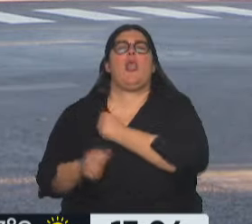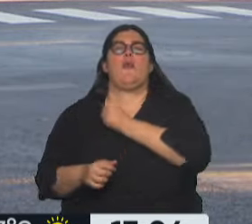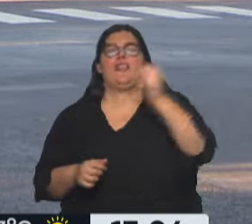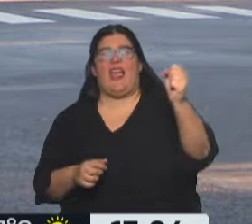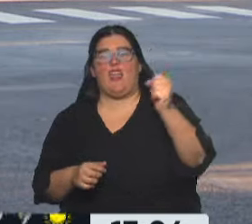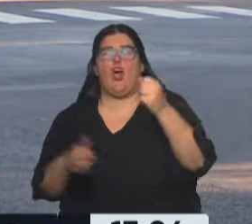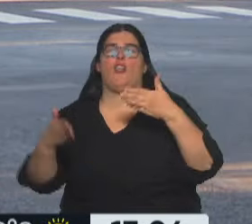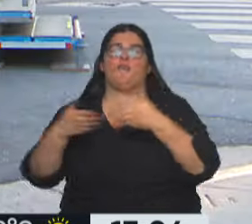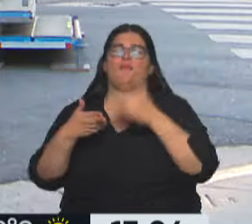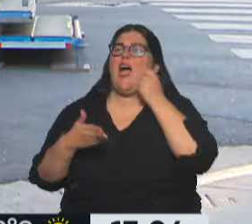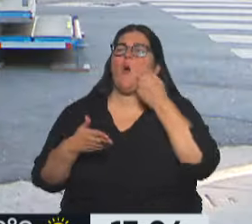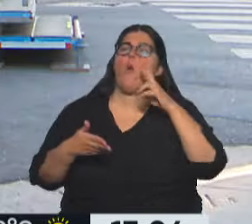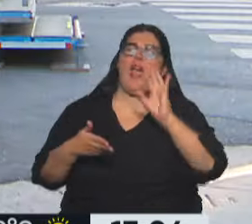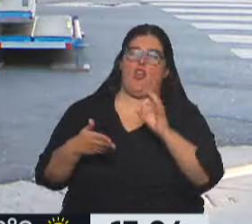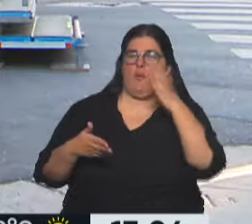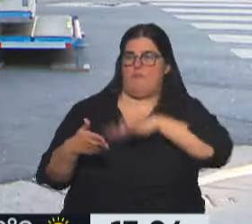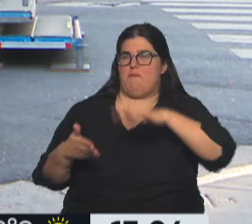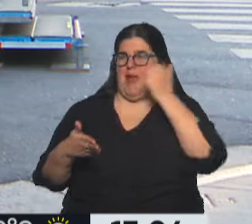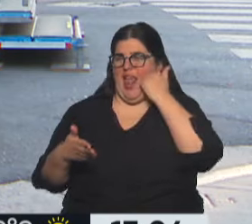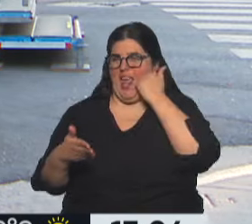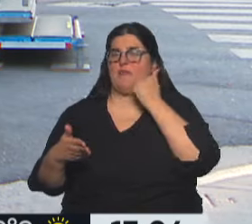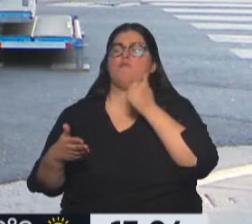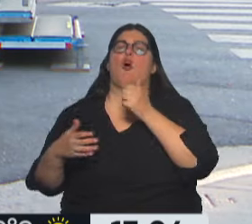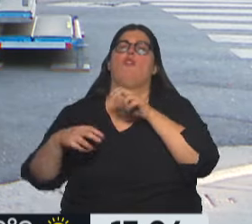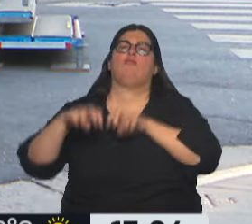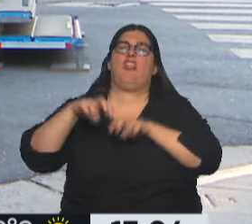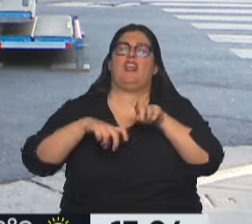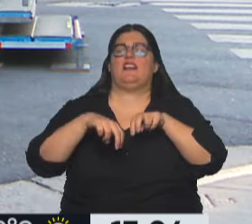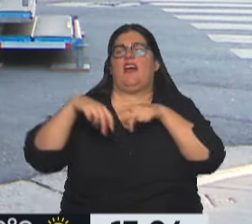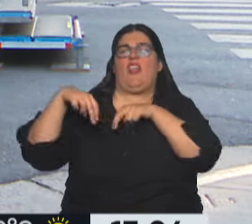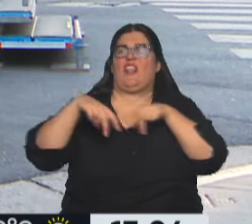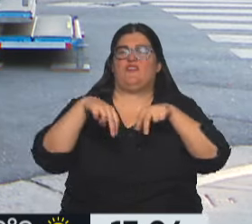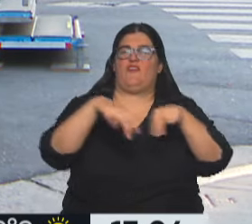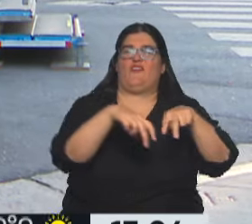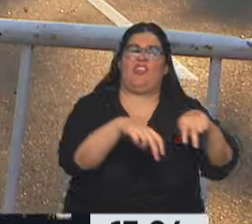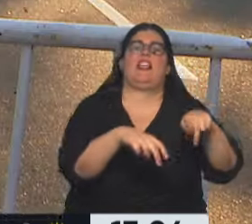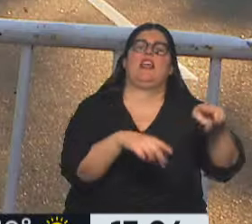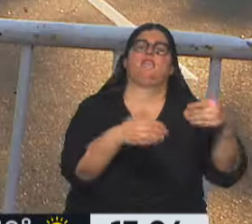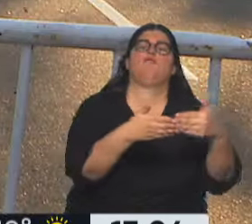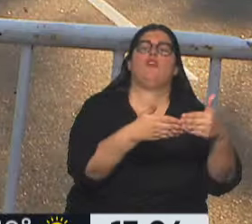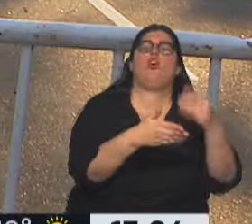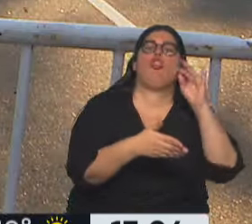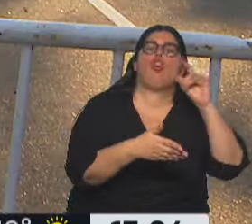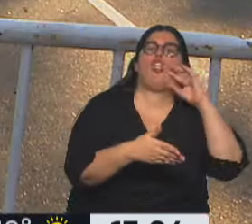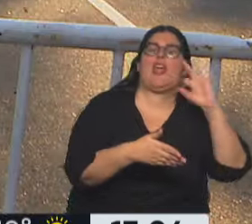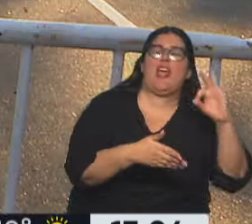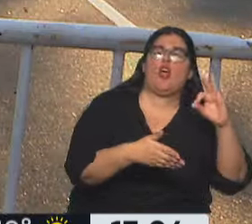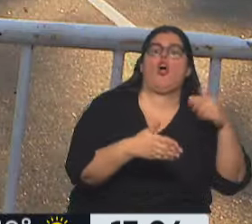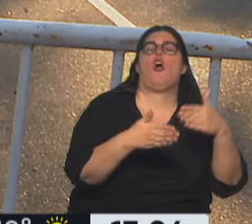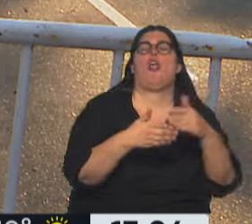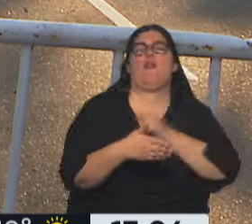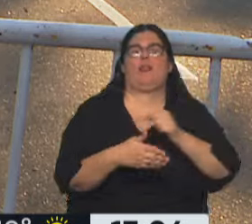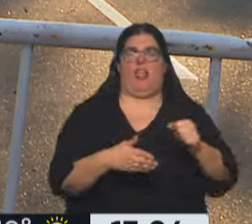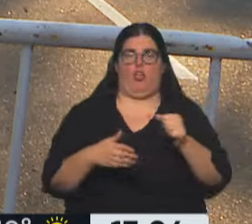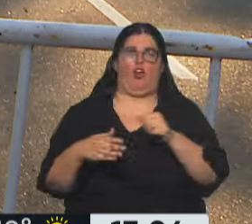de Palermo, y culminará en la intersección de Libertador y Avenida Dorrego. El tránsito en la zona